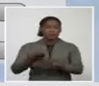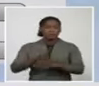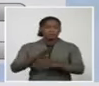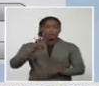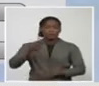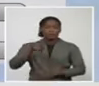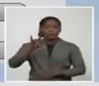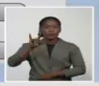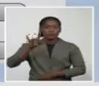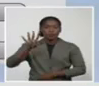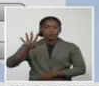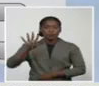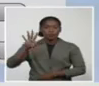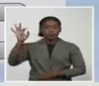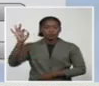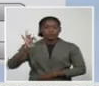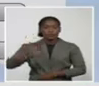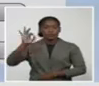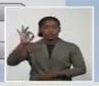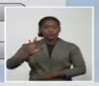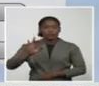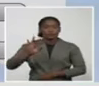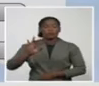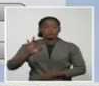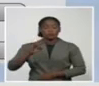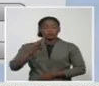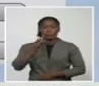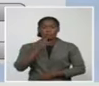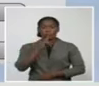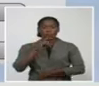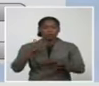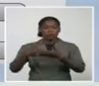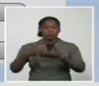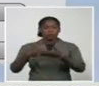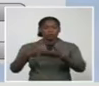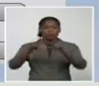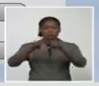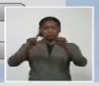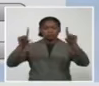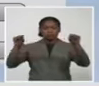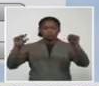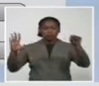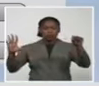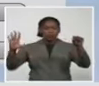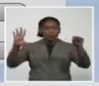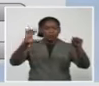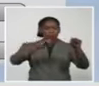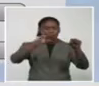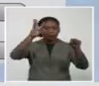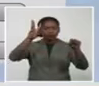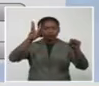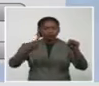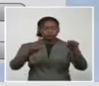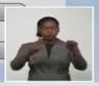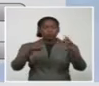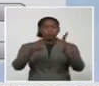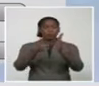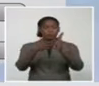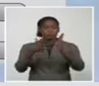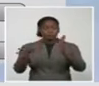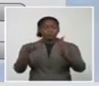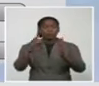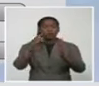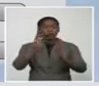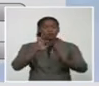4,94% de positividad de las muestras estudiadas, que también, como hemos explicado en otras ocasiones,